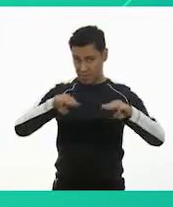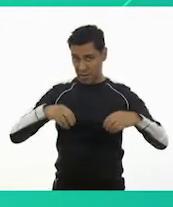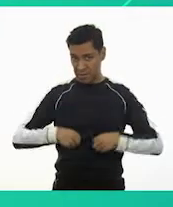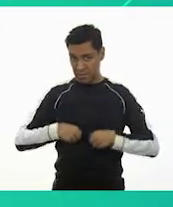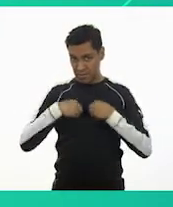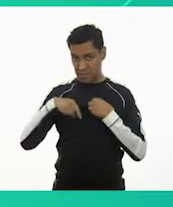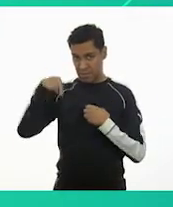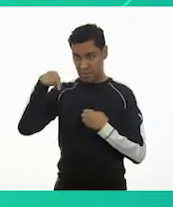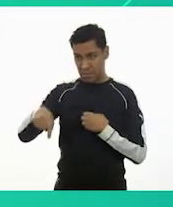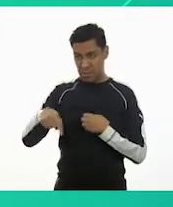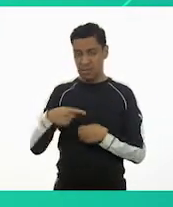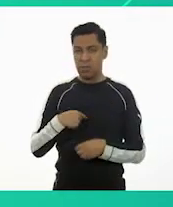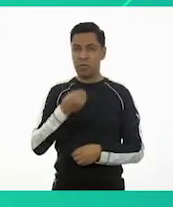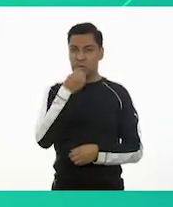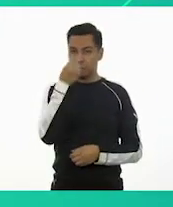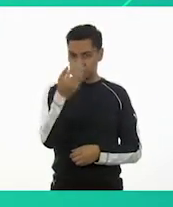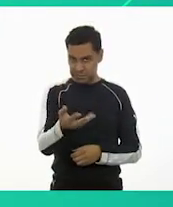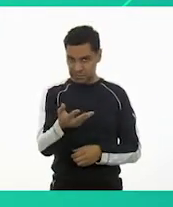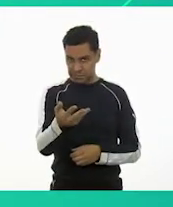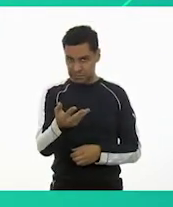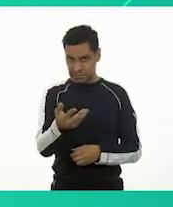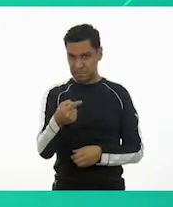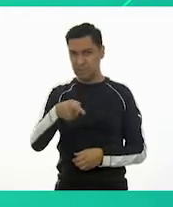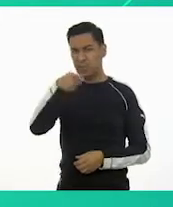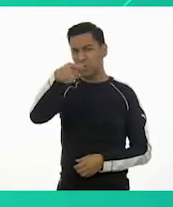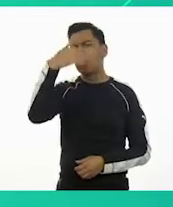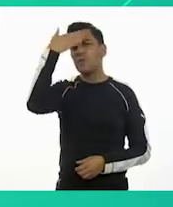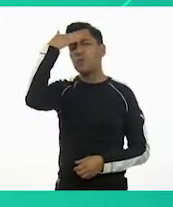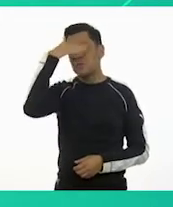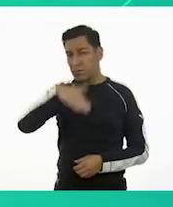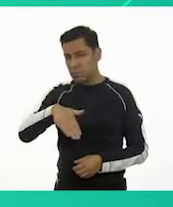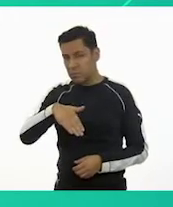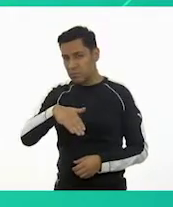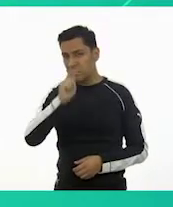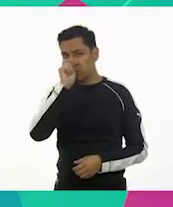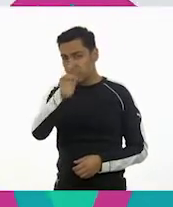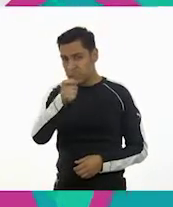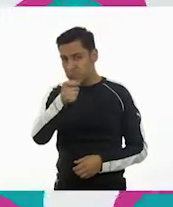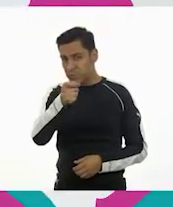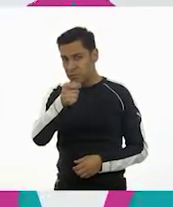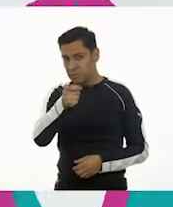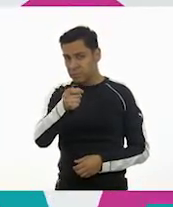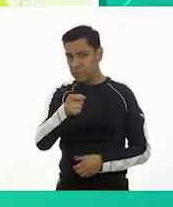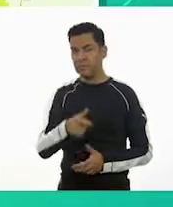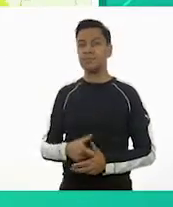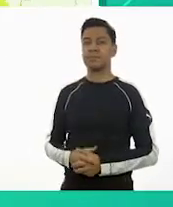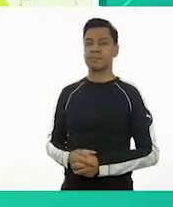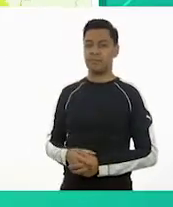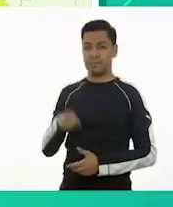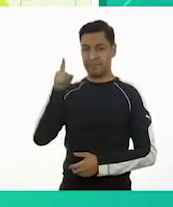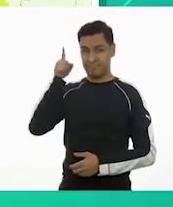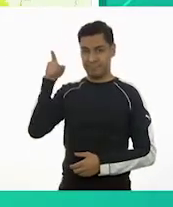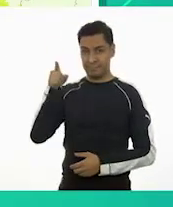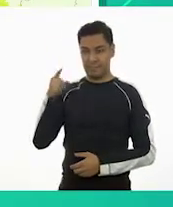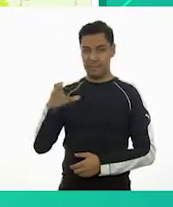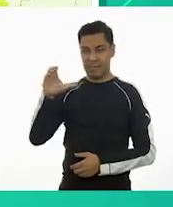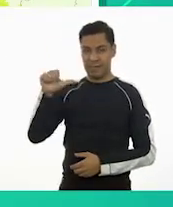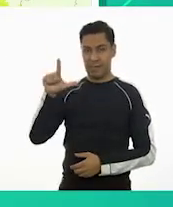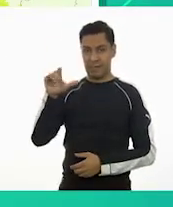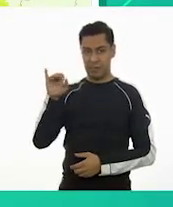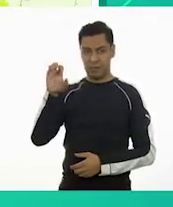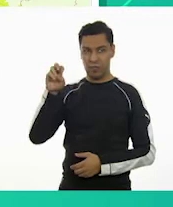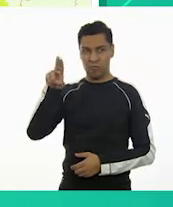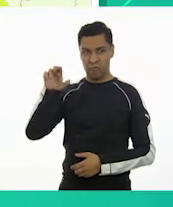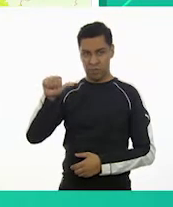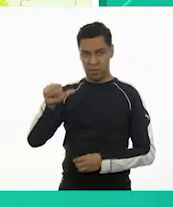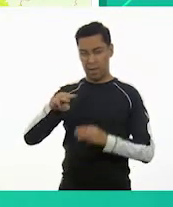compartir un dato interesante con el siguiente ¿sabías qué? El Golfo de California, también conocido